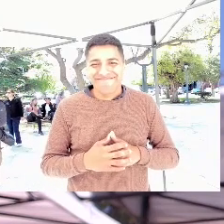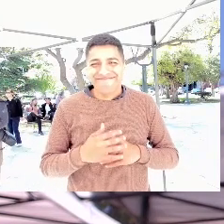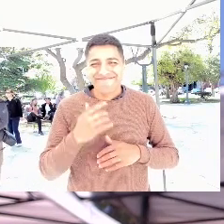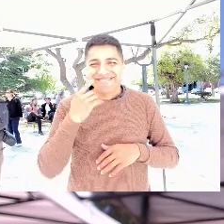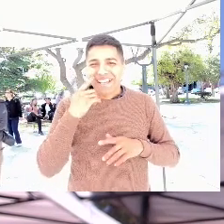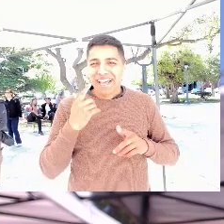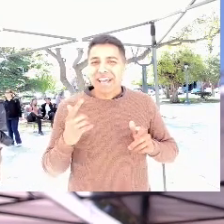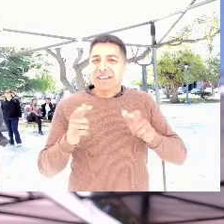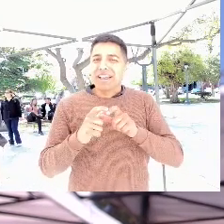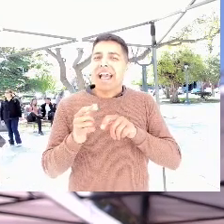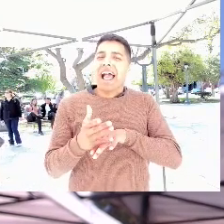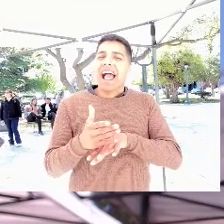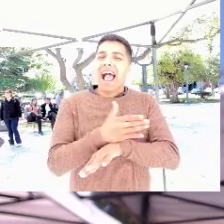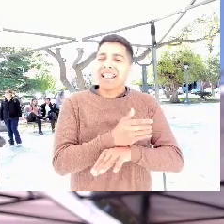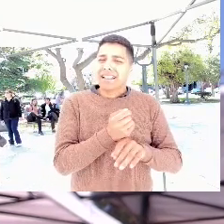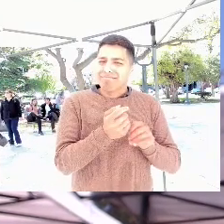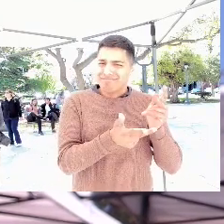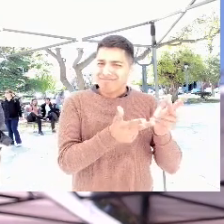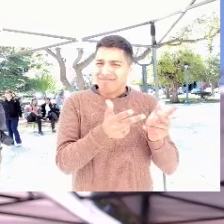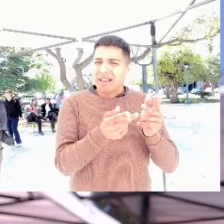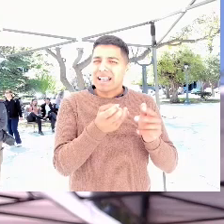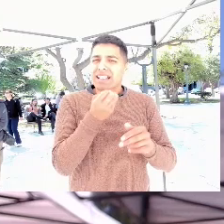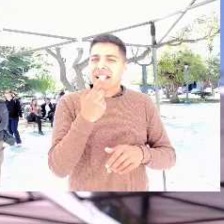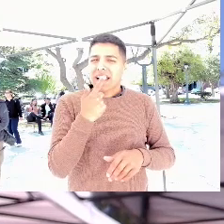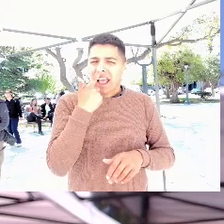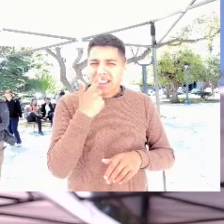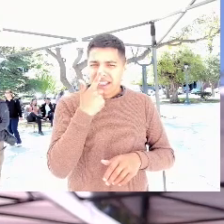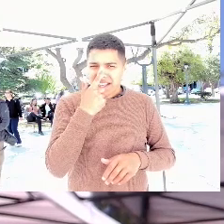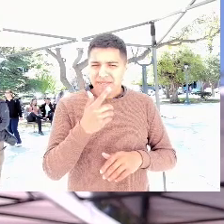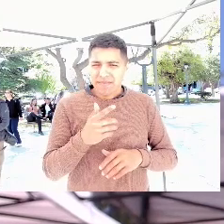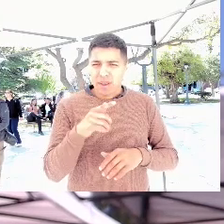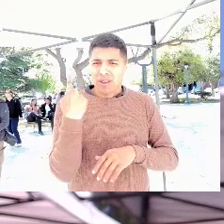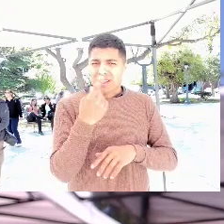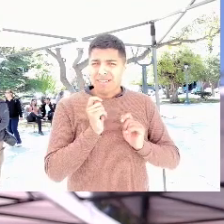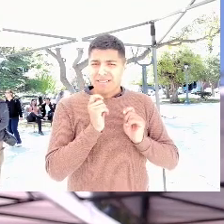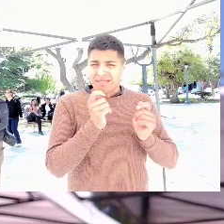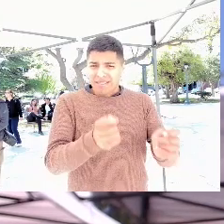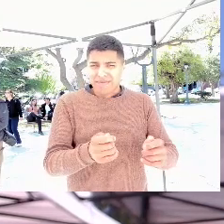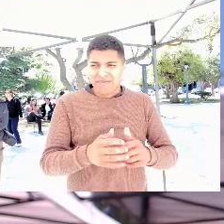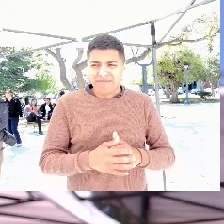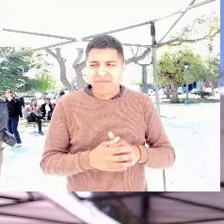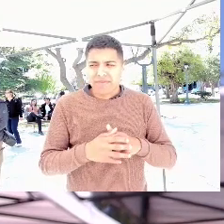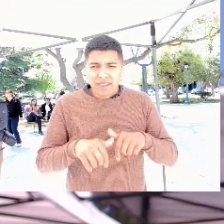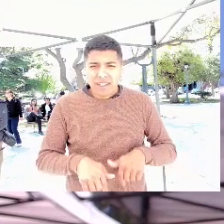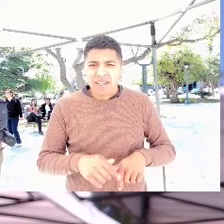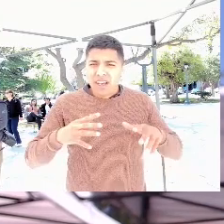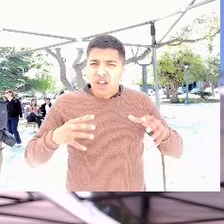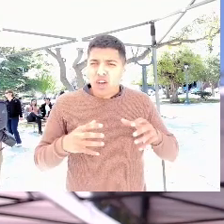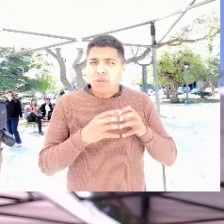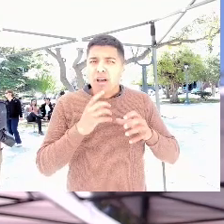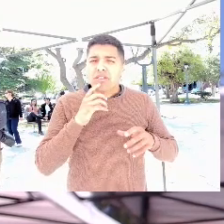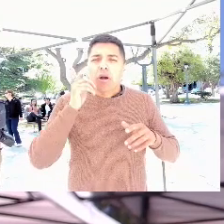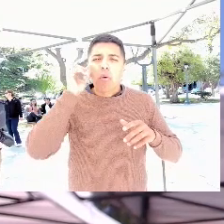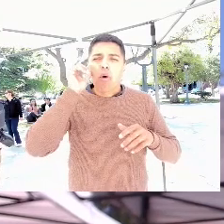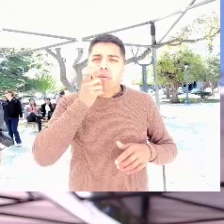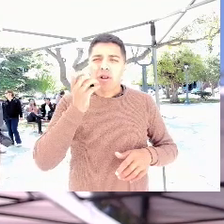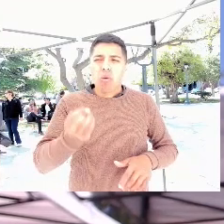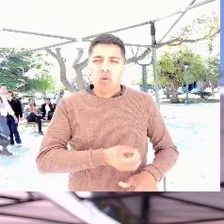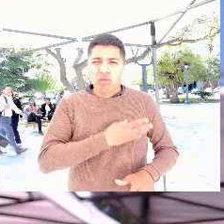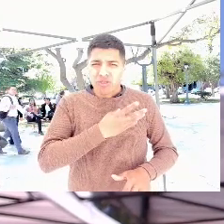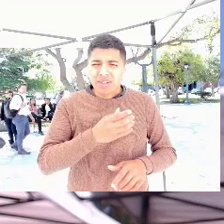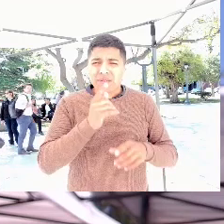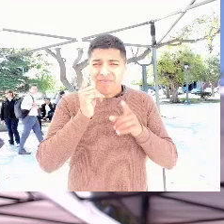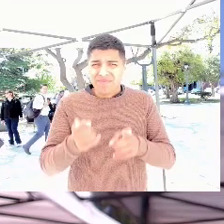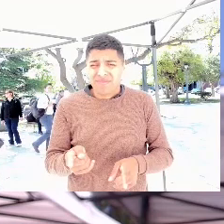que preopinaron respecto de las declaraciones que entregamos de interés tanto al Cuerpo de Bomberos Voluntarios como